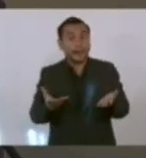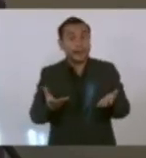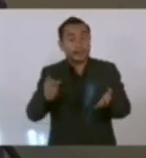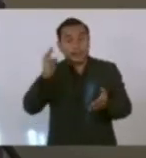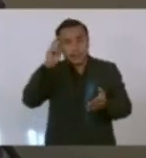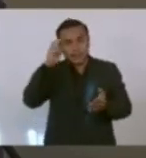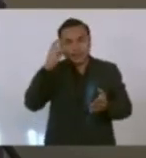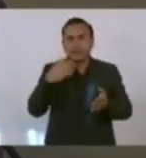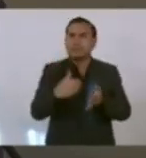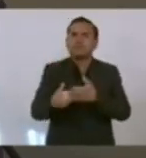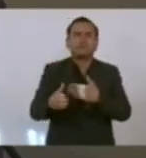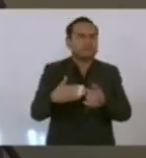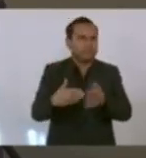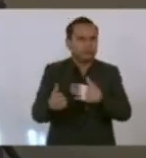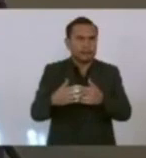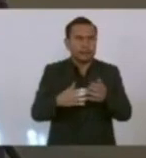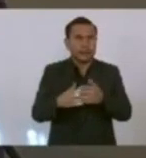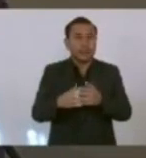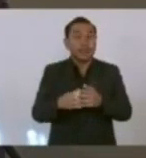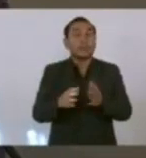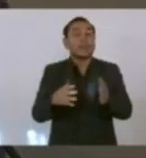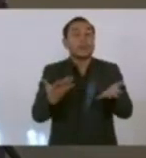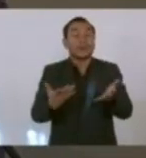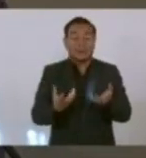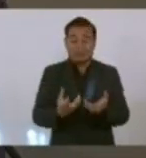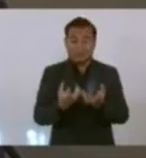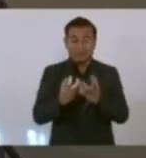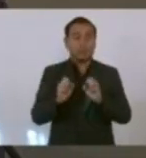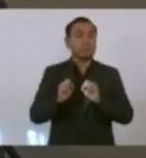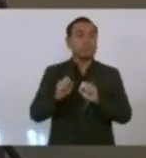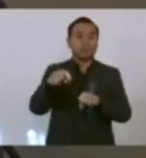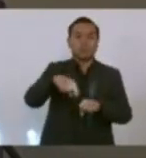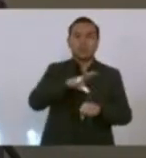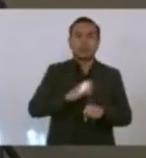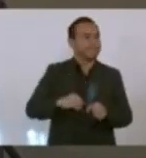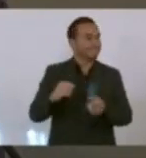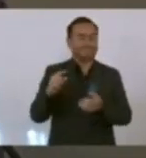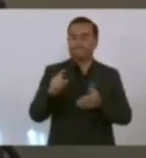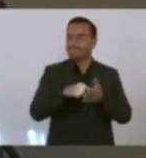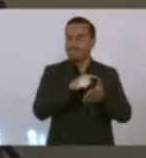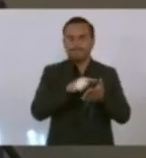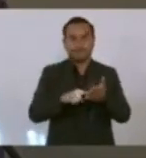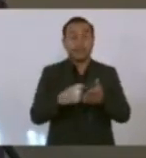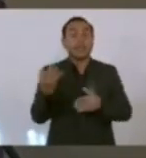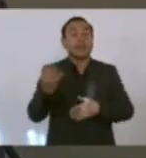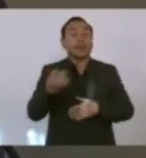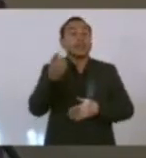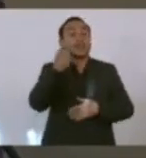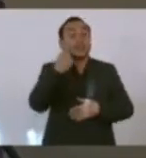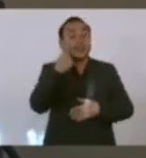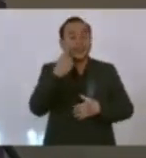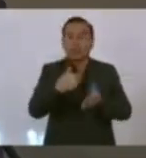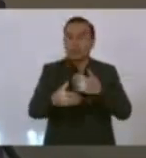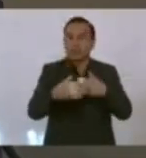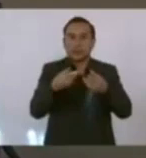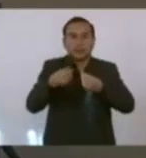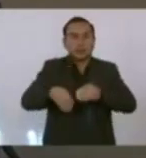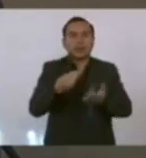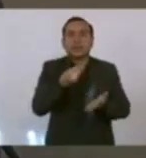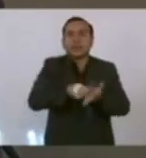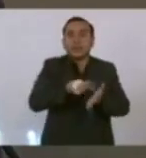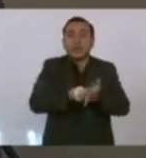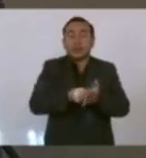palidece a la par de la cantidad de muertes que pudiéramos tener y de enfermos que pudiéramos tener con una pandemia